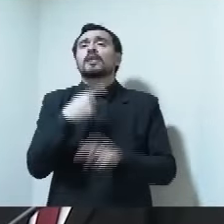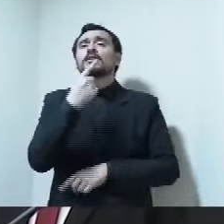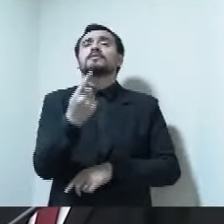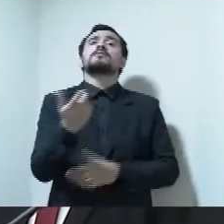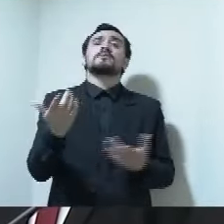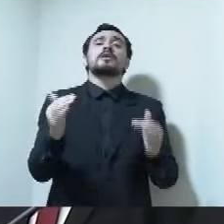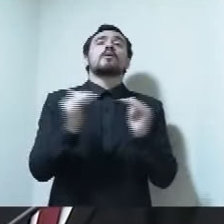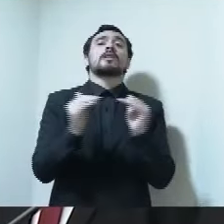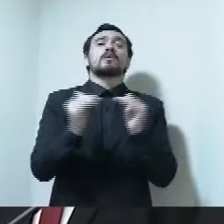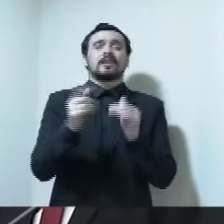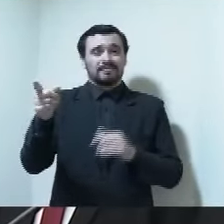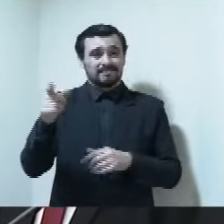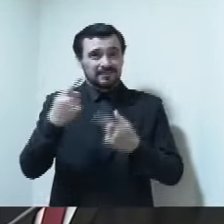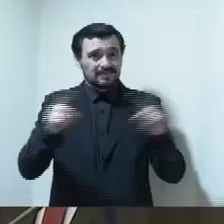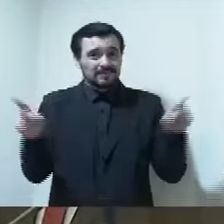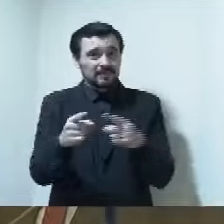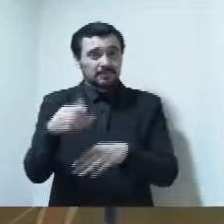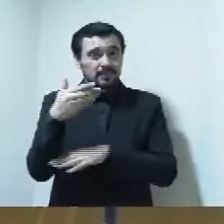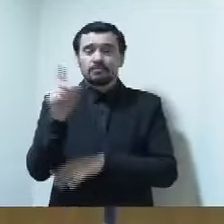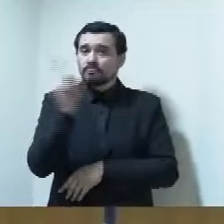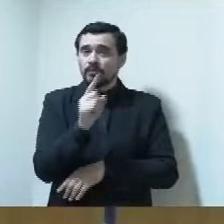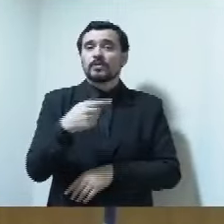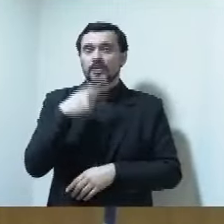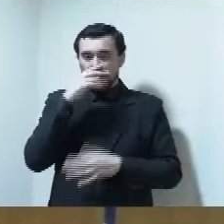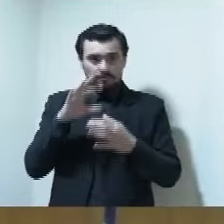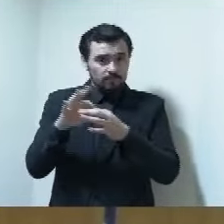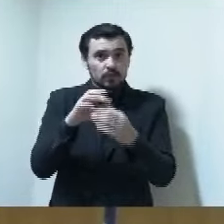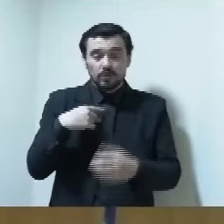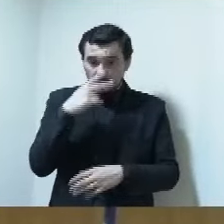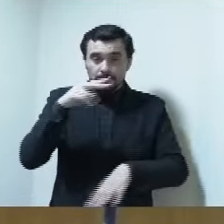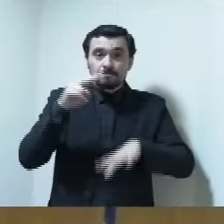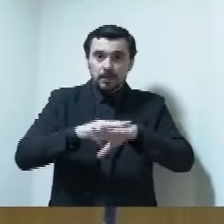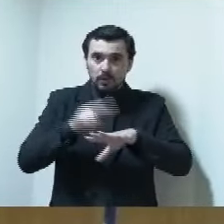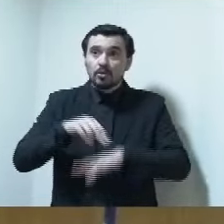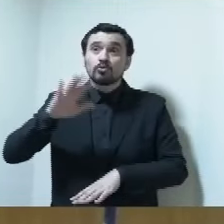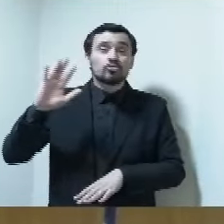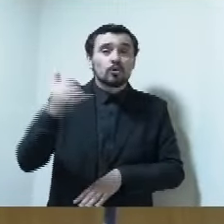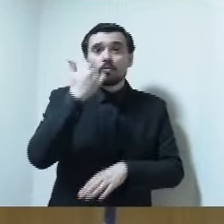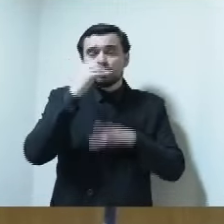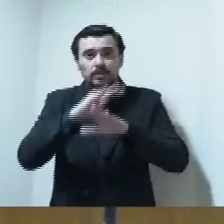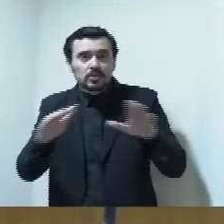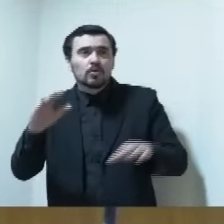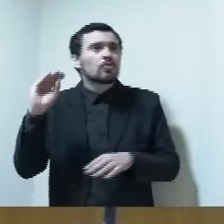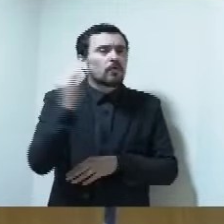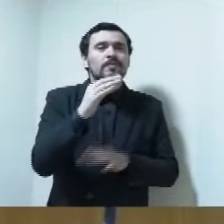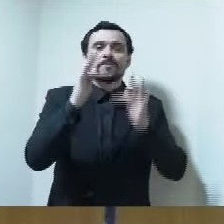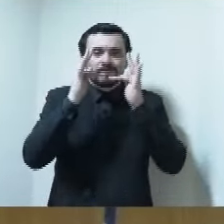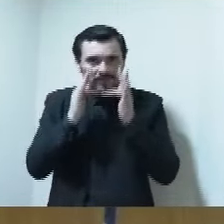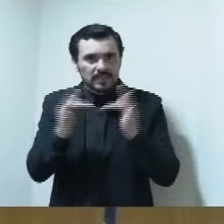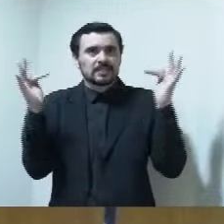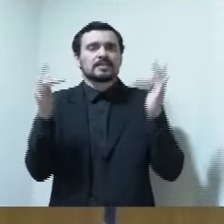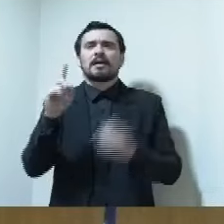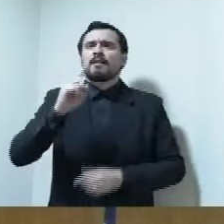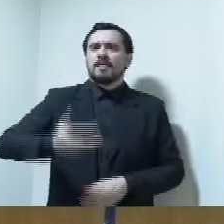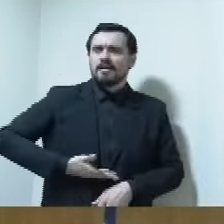himno, sino una virtud soberana. Quiero un Paraguay en el que nuestros niños y niñas sean felices, no pasen